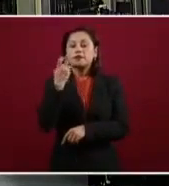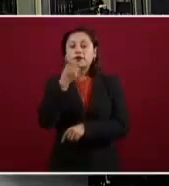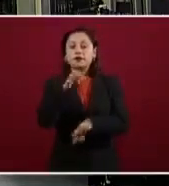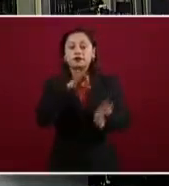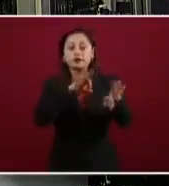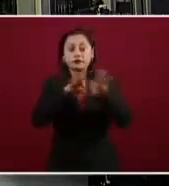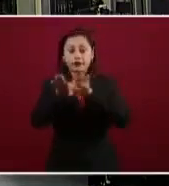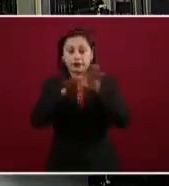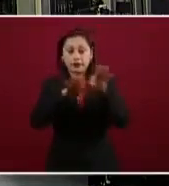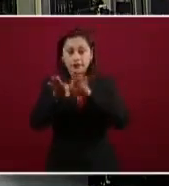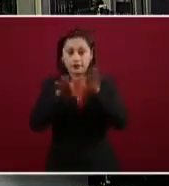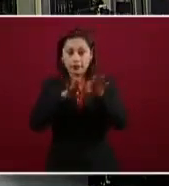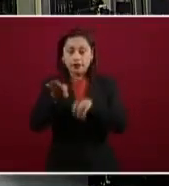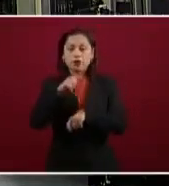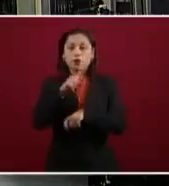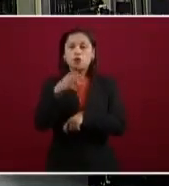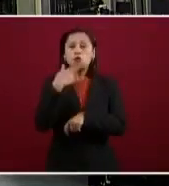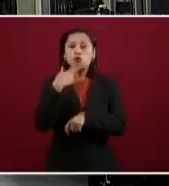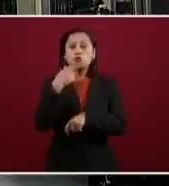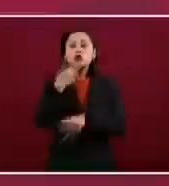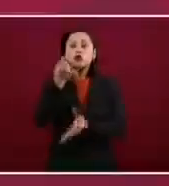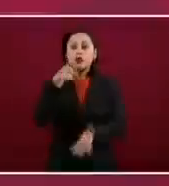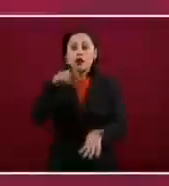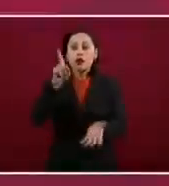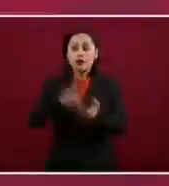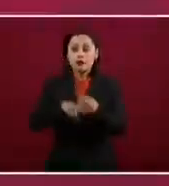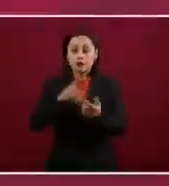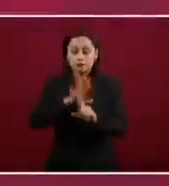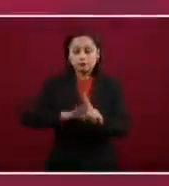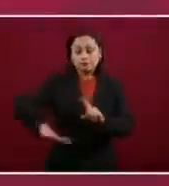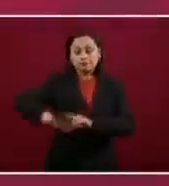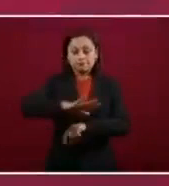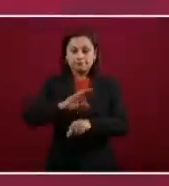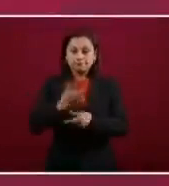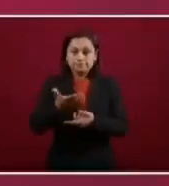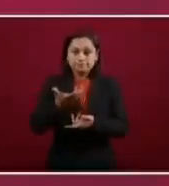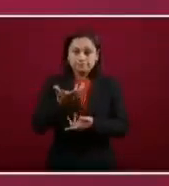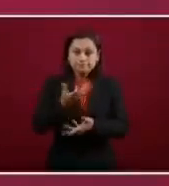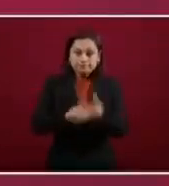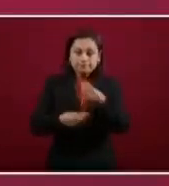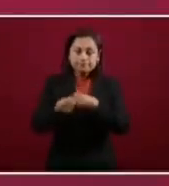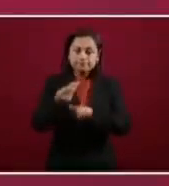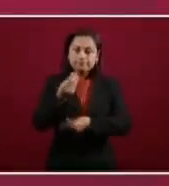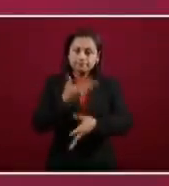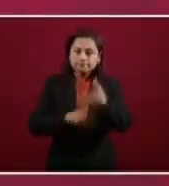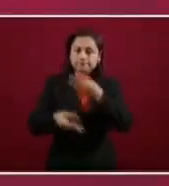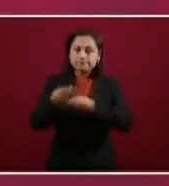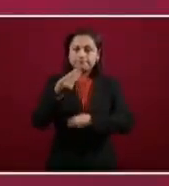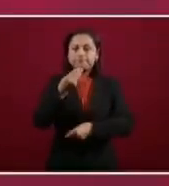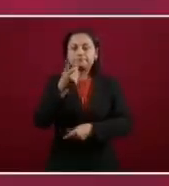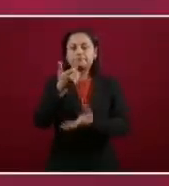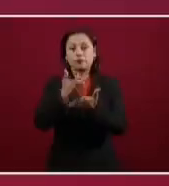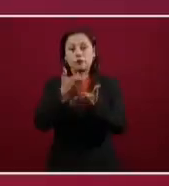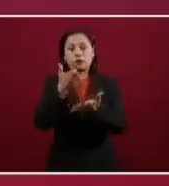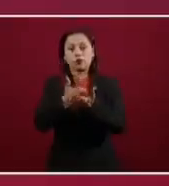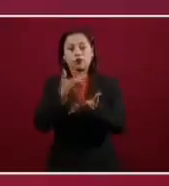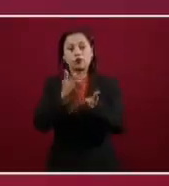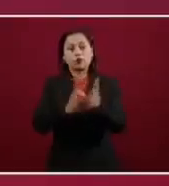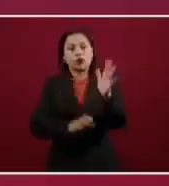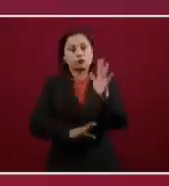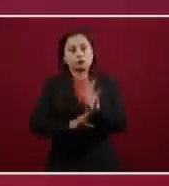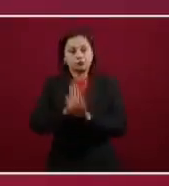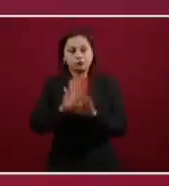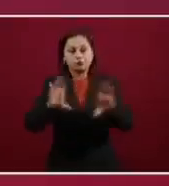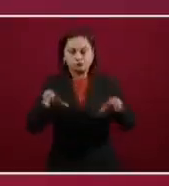formar a la misma comunidad si se consume en la comunidad de la misma se reactiva esa economía pequeña